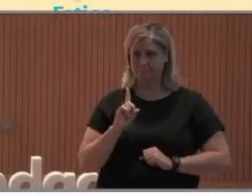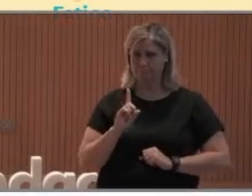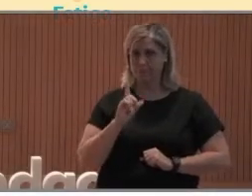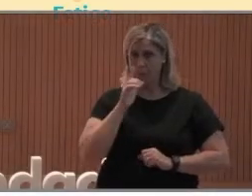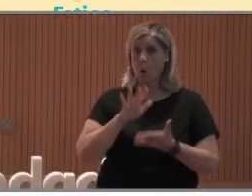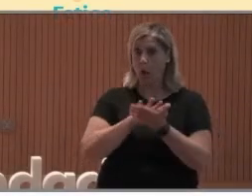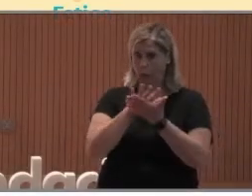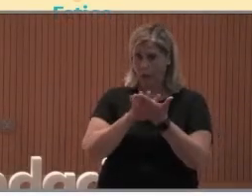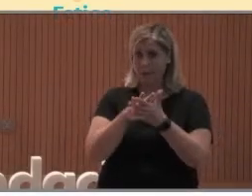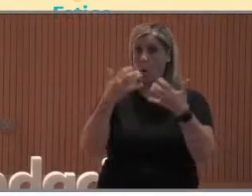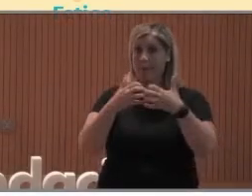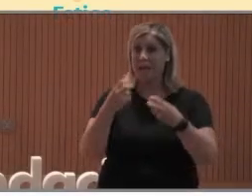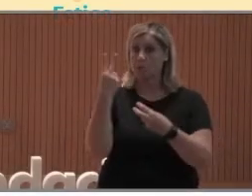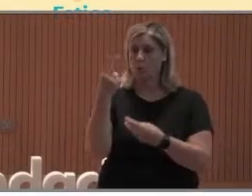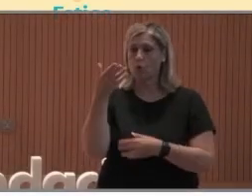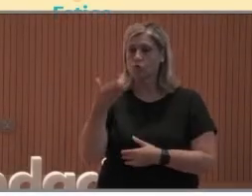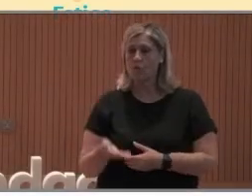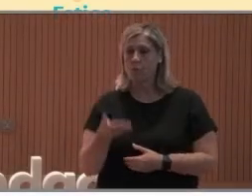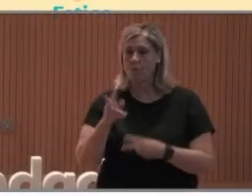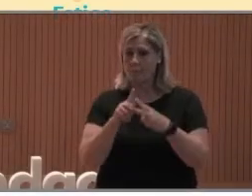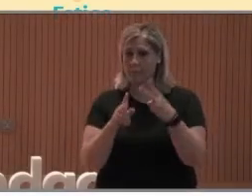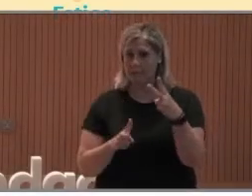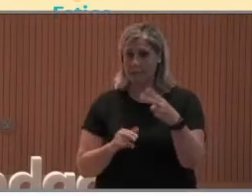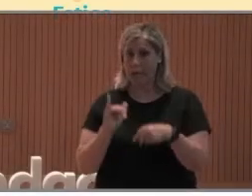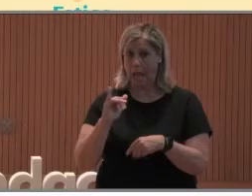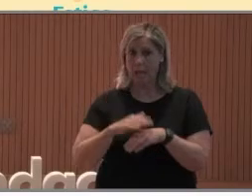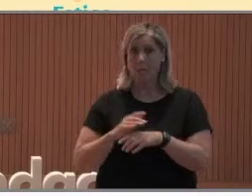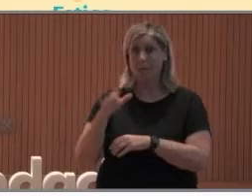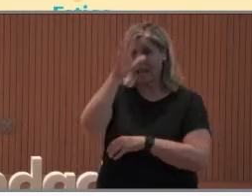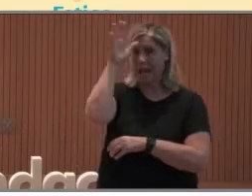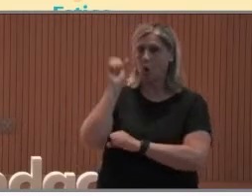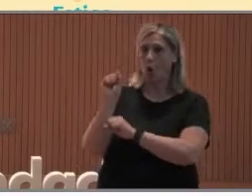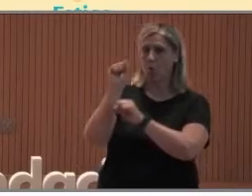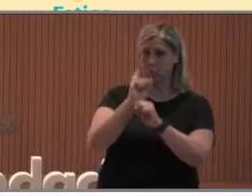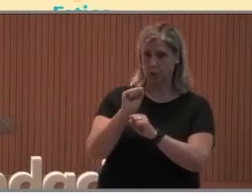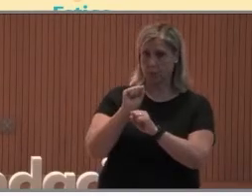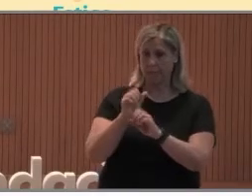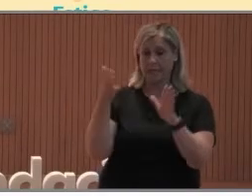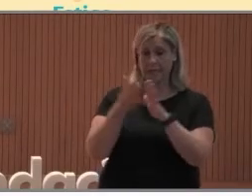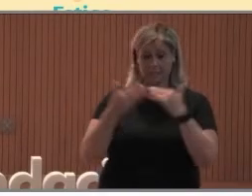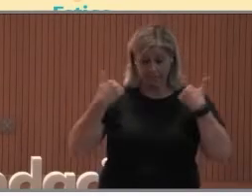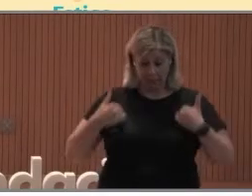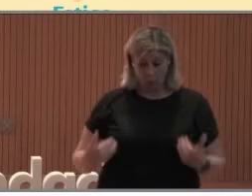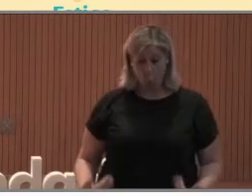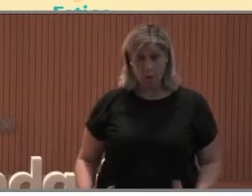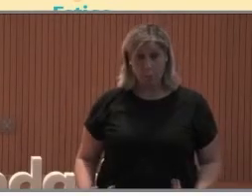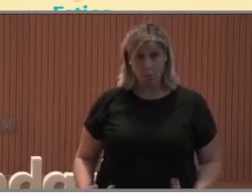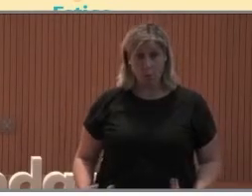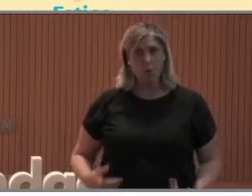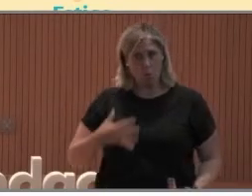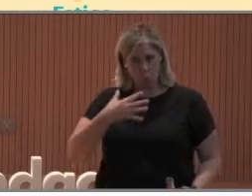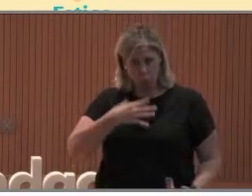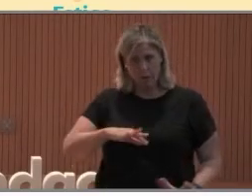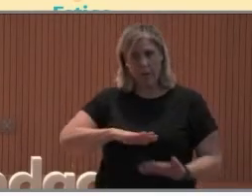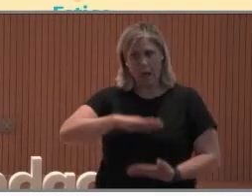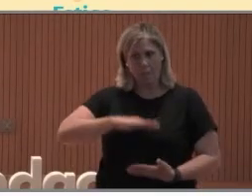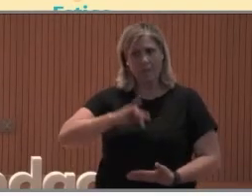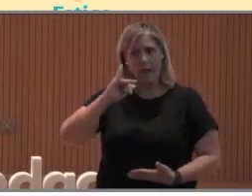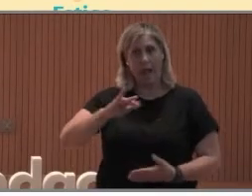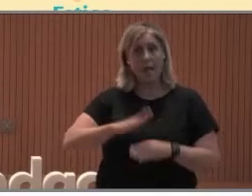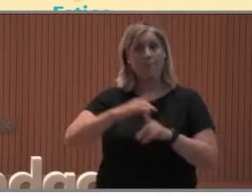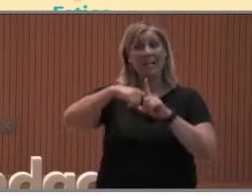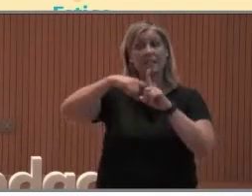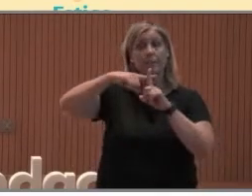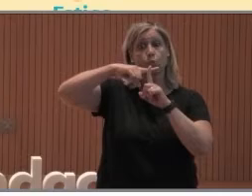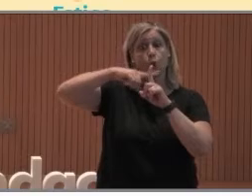esos dos mecanismos fundamentales que tenemos para protegernos del calor. Es decir, que nuestro cuerpo es capaz de disminuir la temperatura de